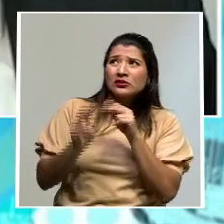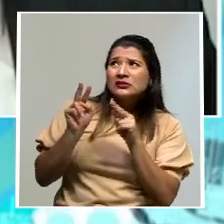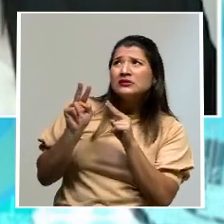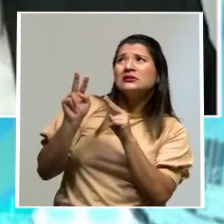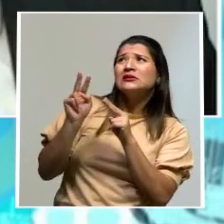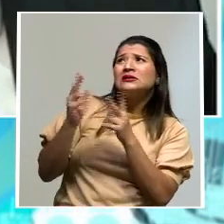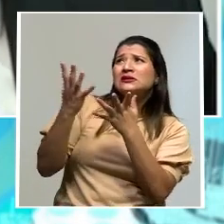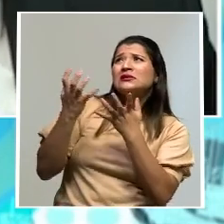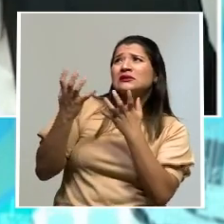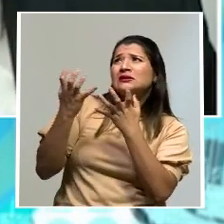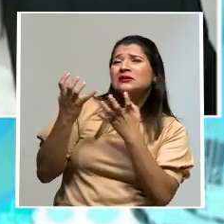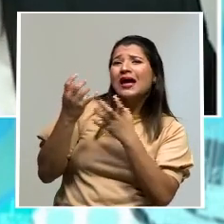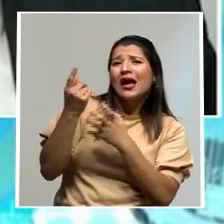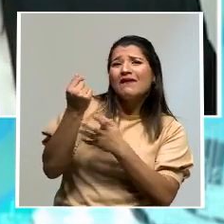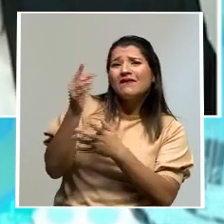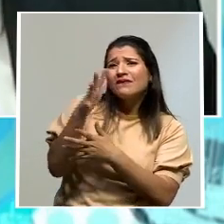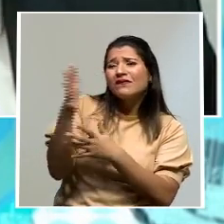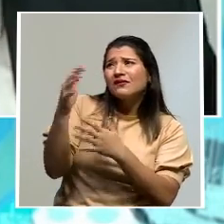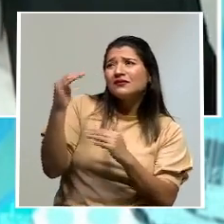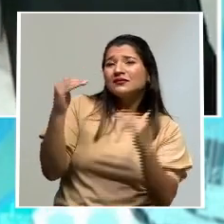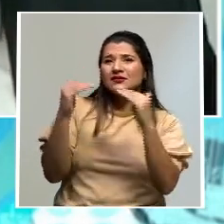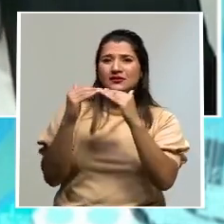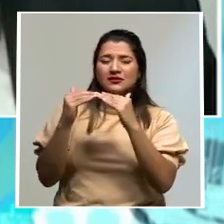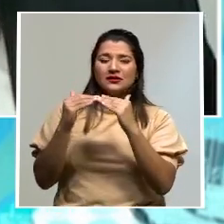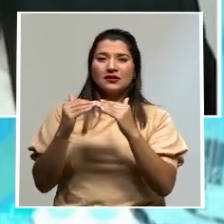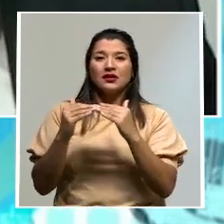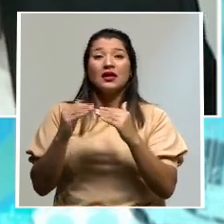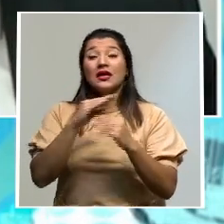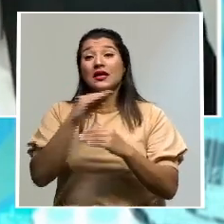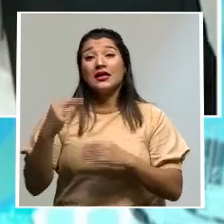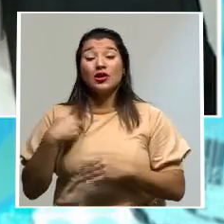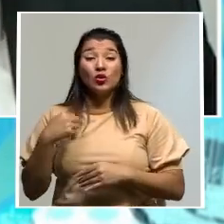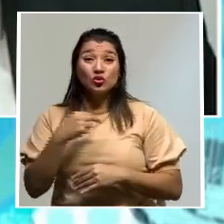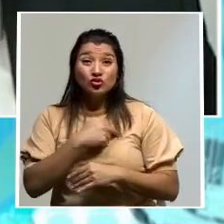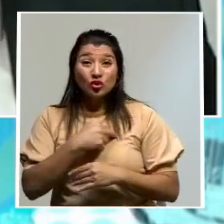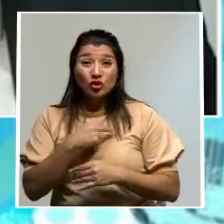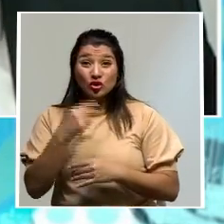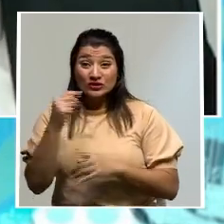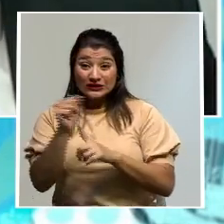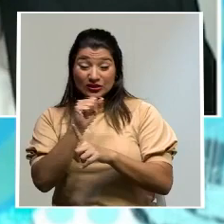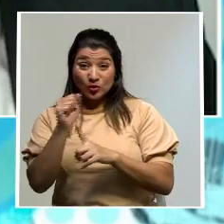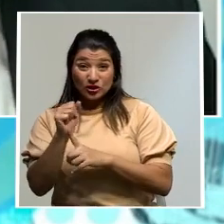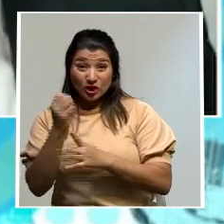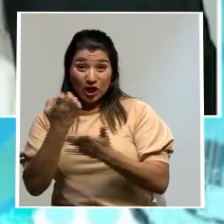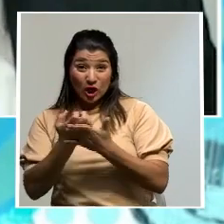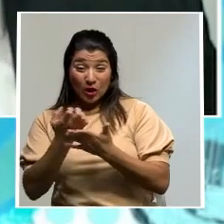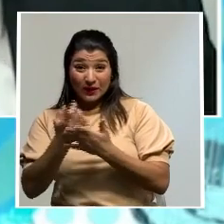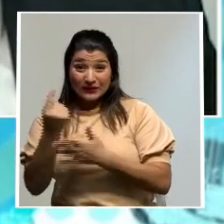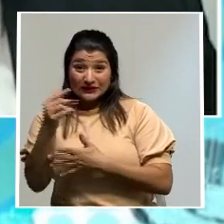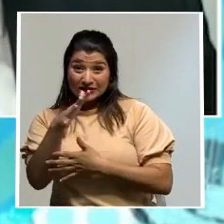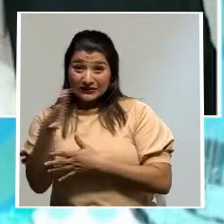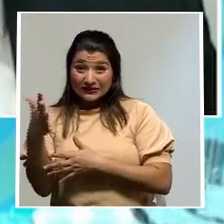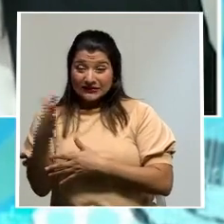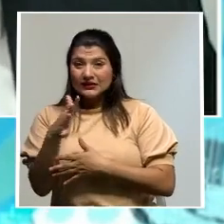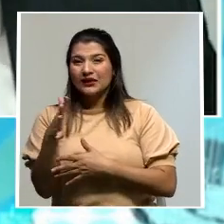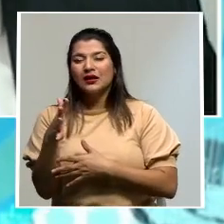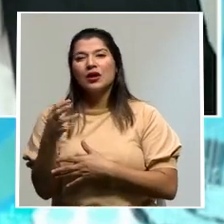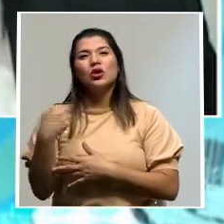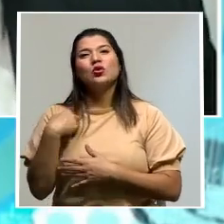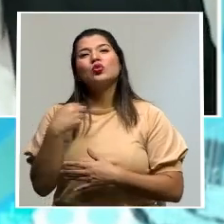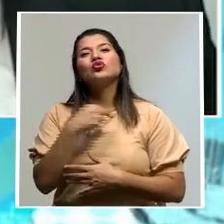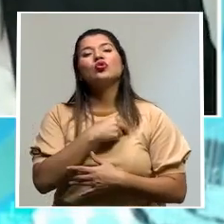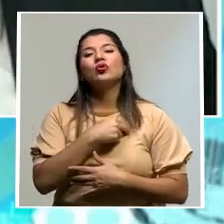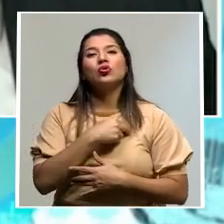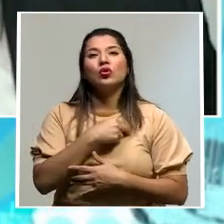media, no solamente por la pandemia, sino antes de la pandemia, por las gestiones que se han venido desarrollando en los últimos gobiernos, veíamos la posibilidad de